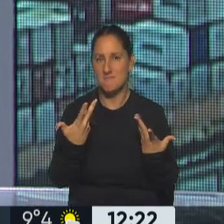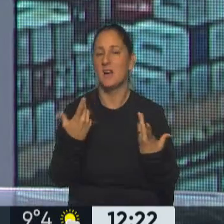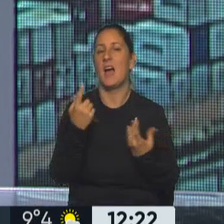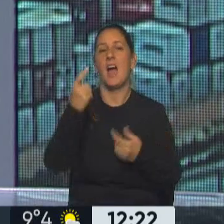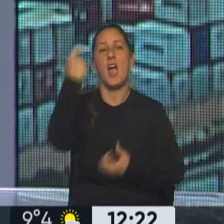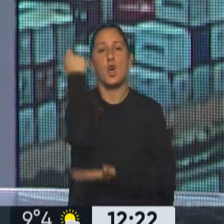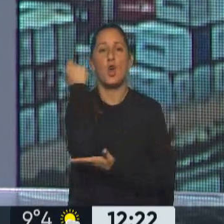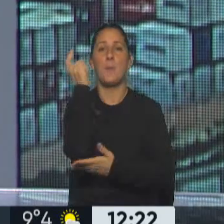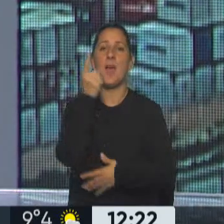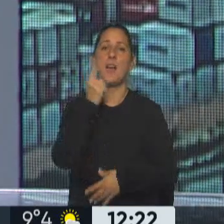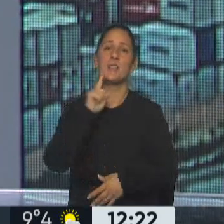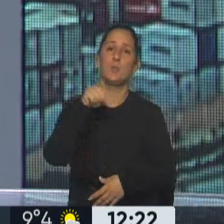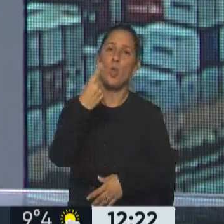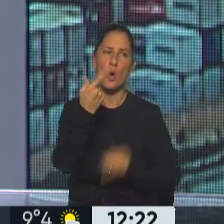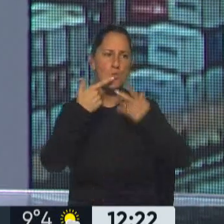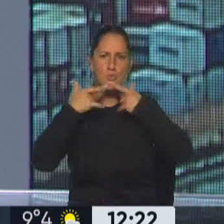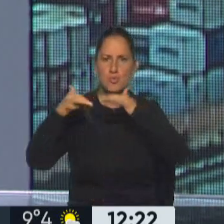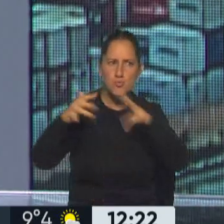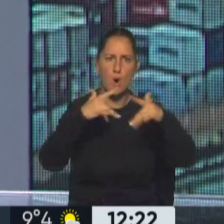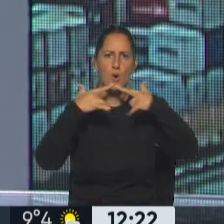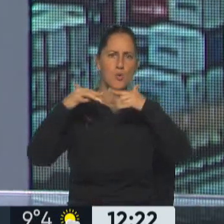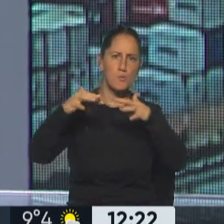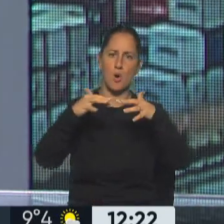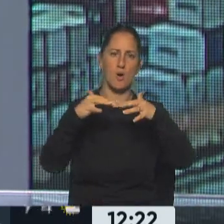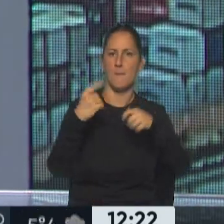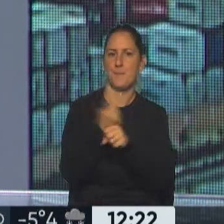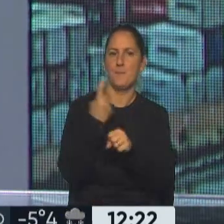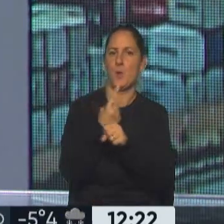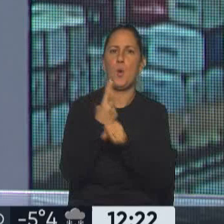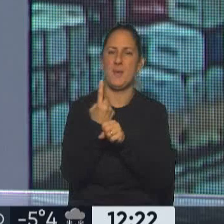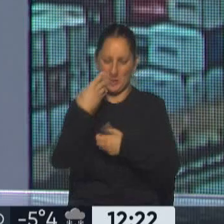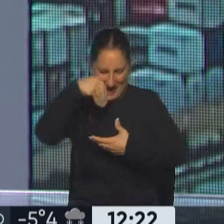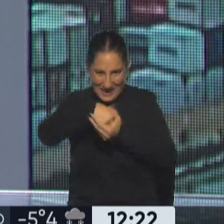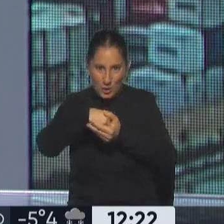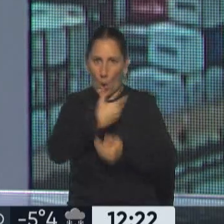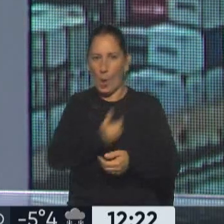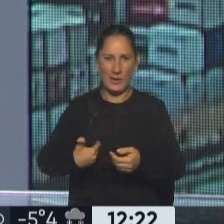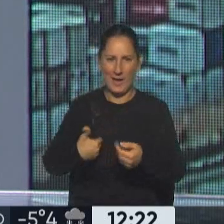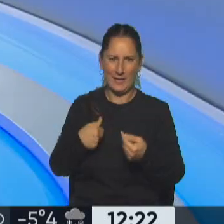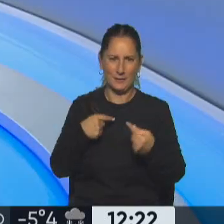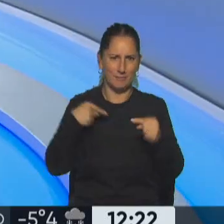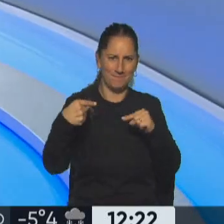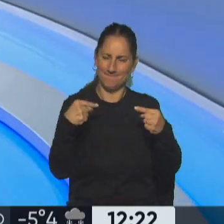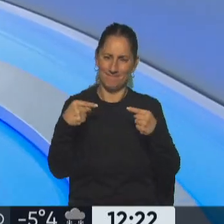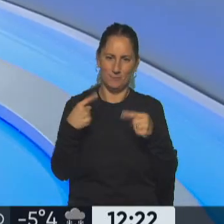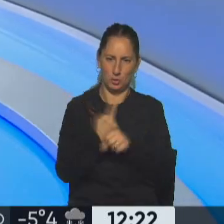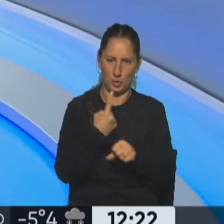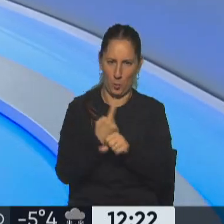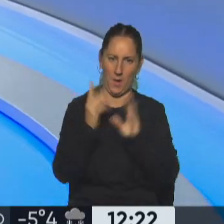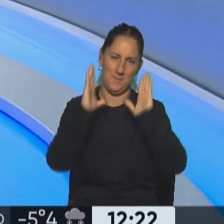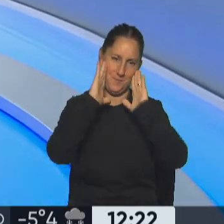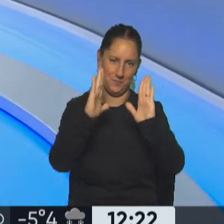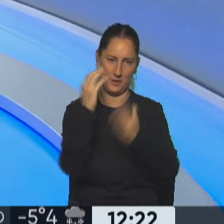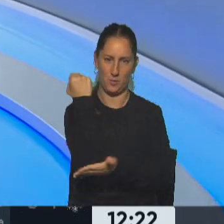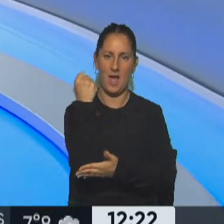fue bueno dentro de todo el ruido que hay claro no podemos permitir que de que desde dentro del mismo gobierno se genera sin duda esto desde lo económico